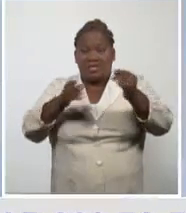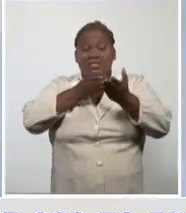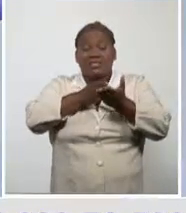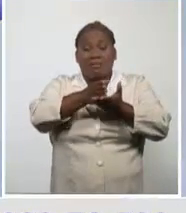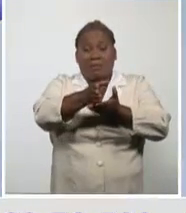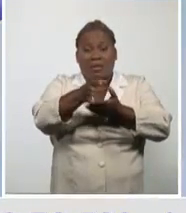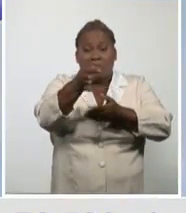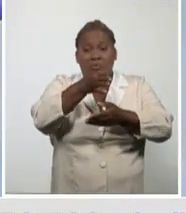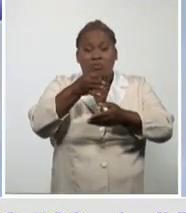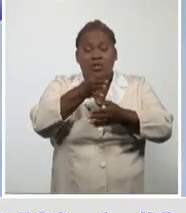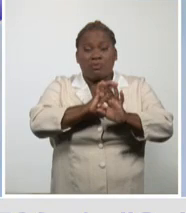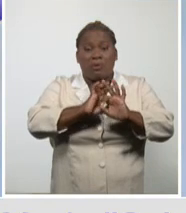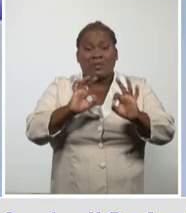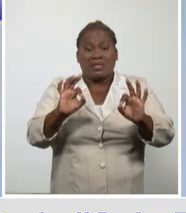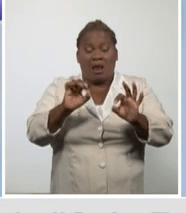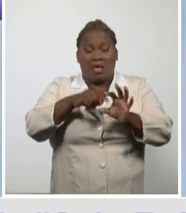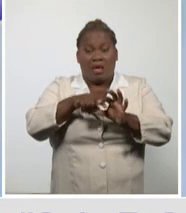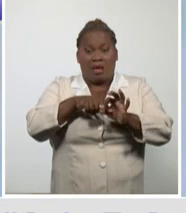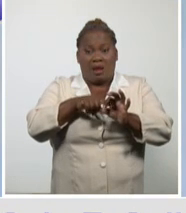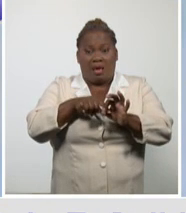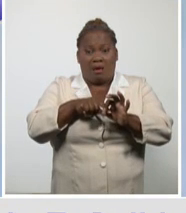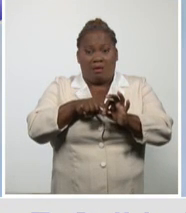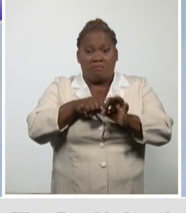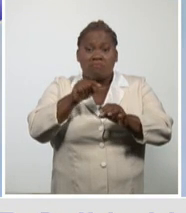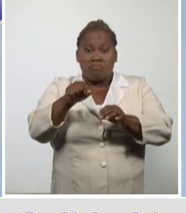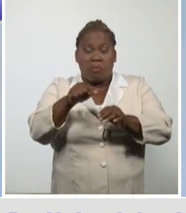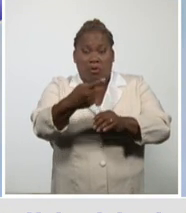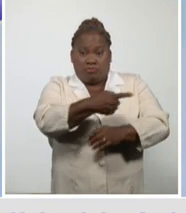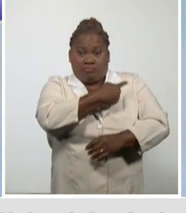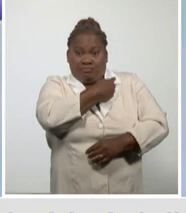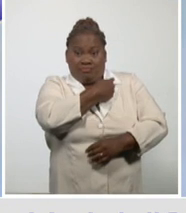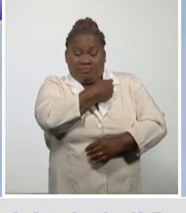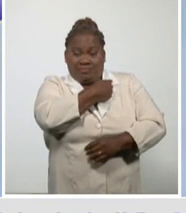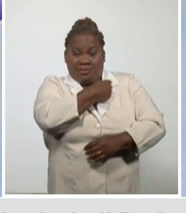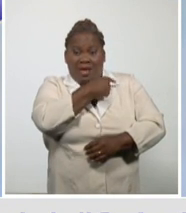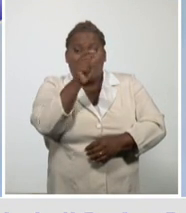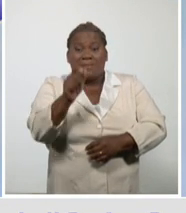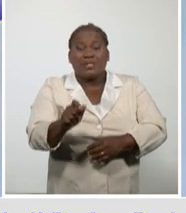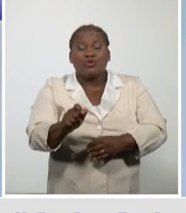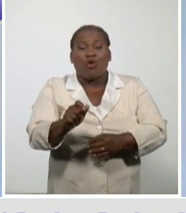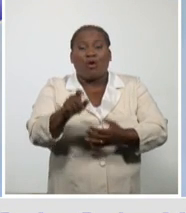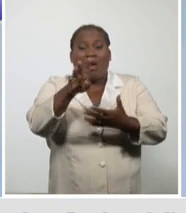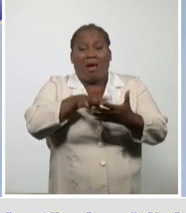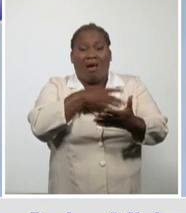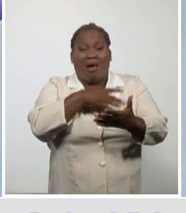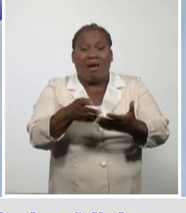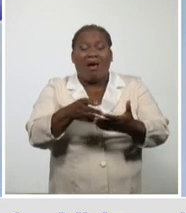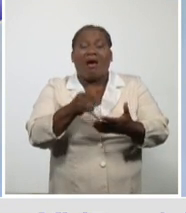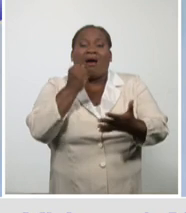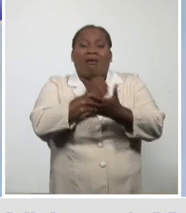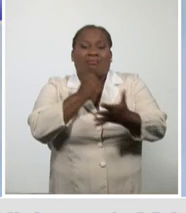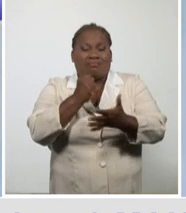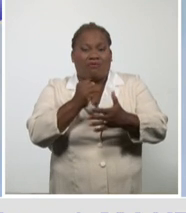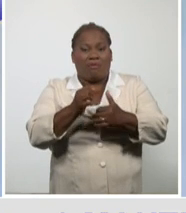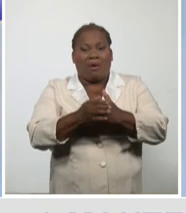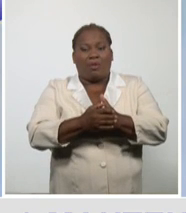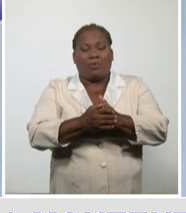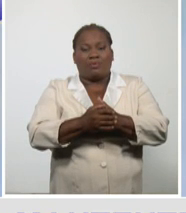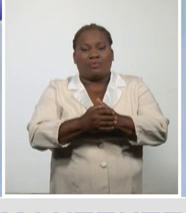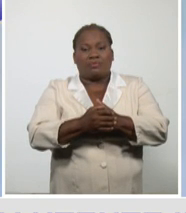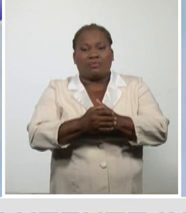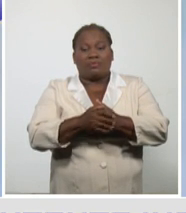municipio especial por el número de casos que se confirmaron inicialmente, independientemente de que